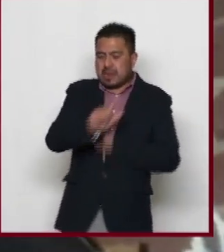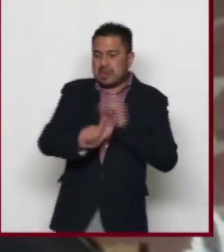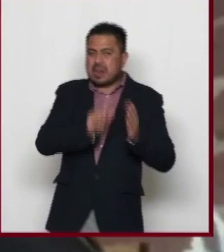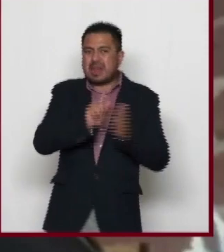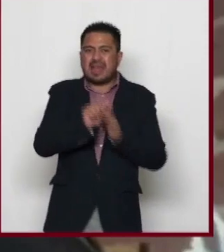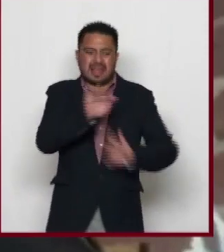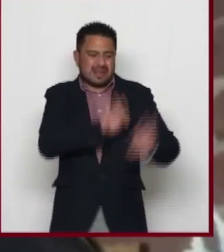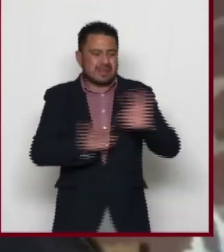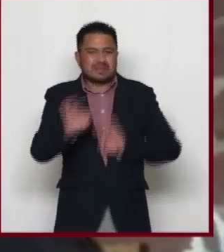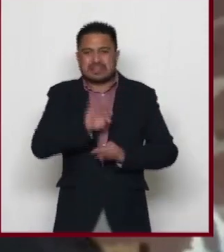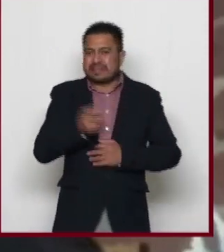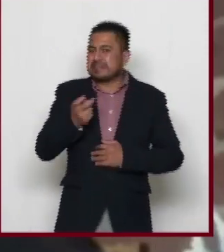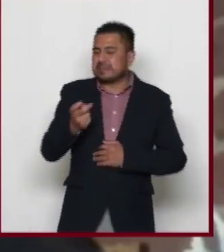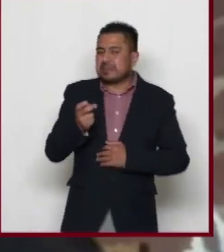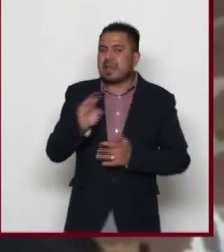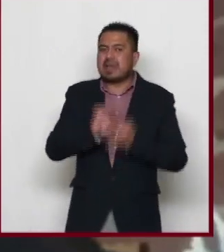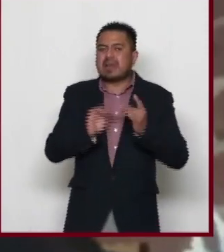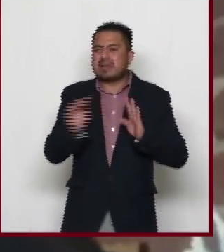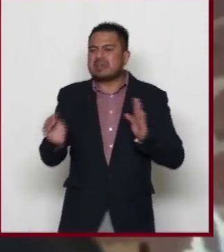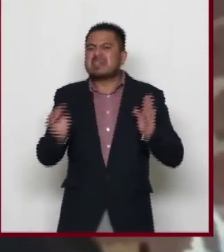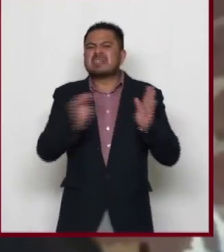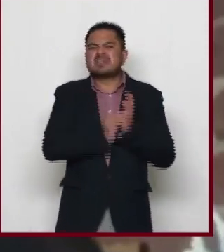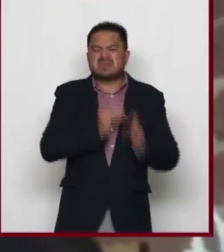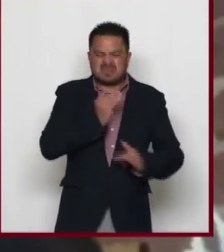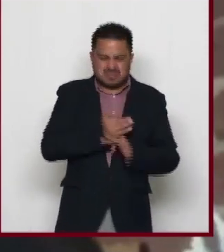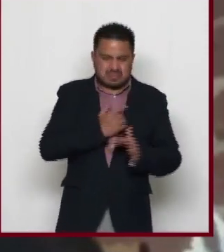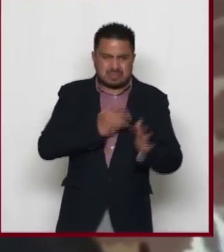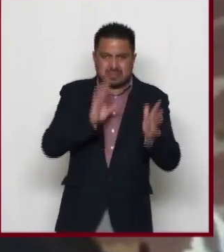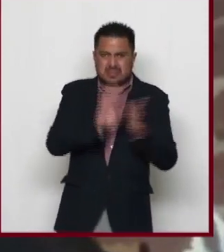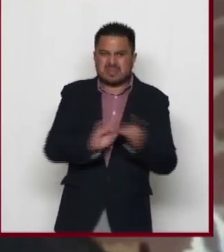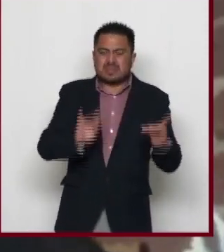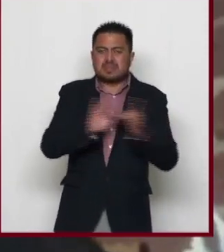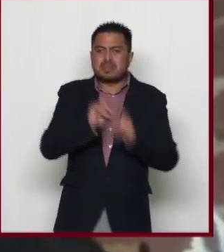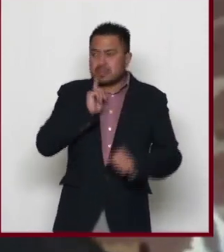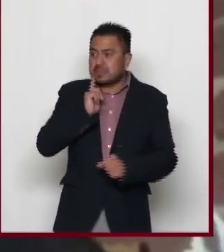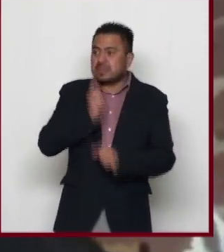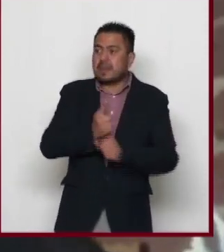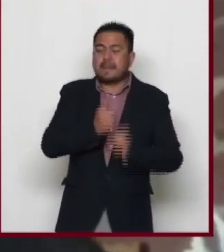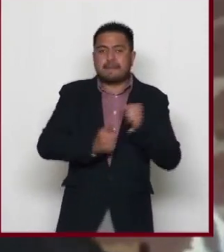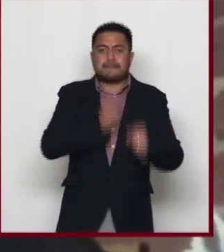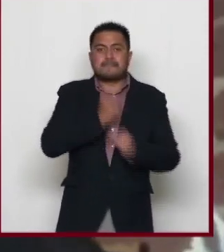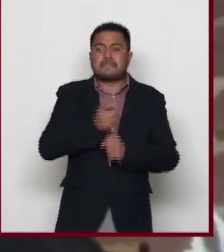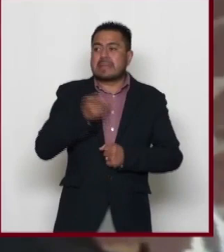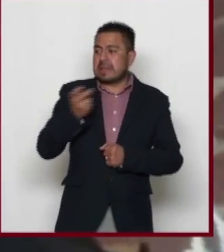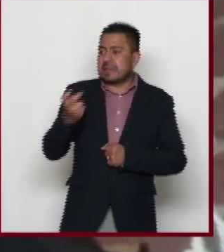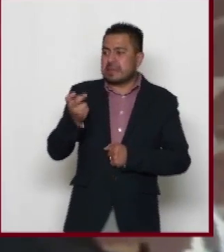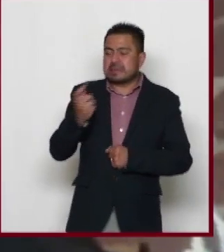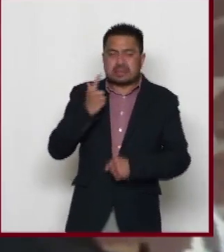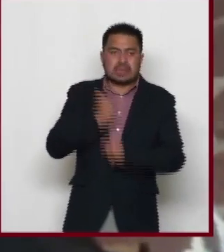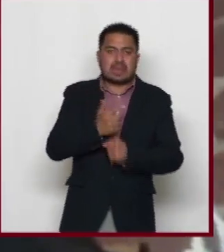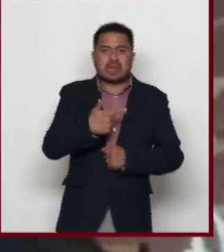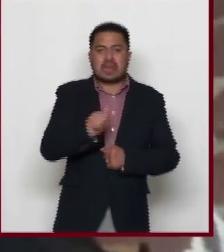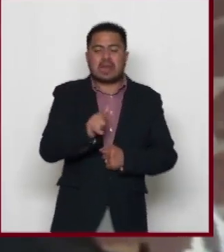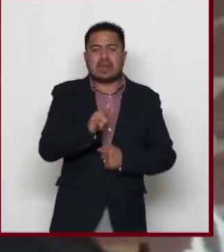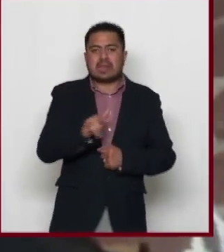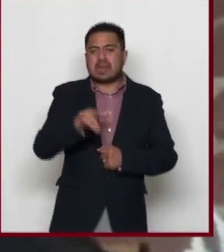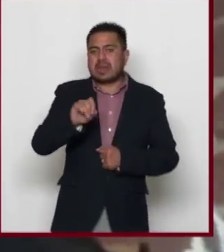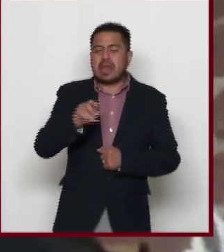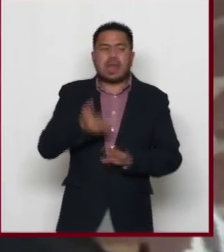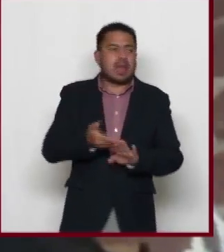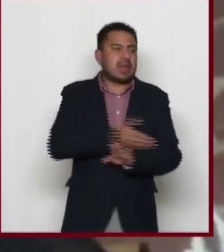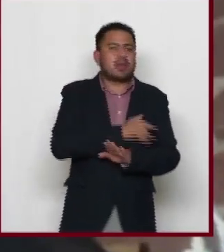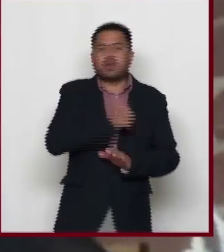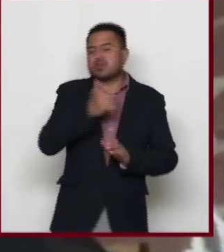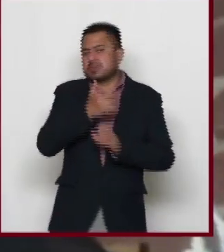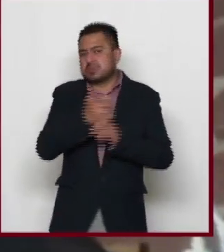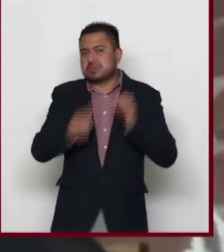saque de ese movimiento, que es la primera ley de Newton y que ya les digo, la vio primero,